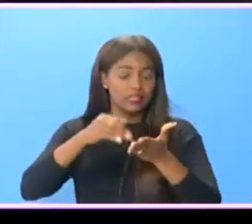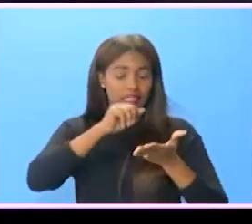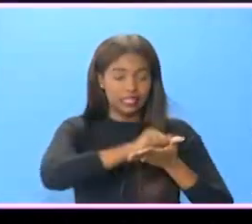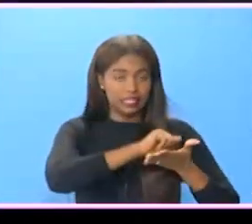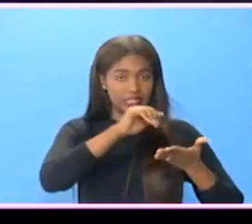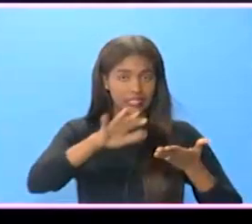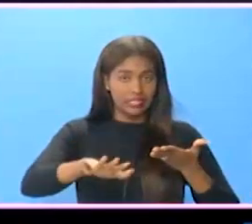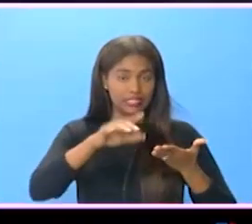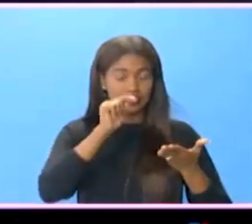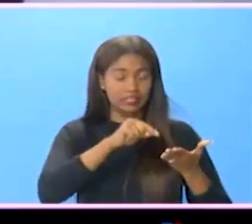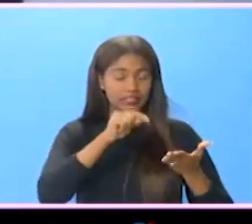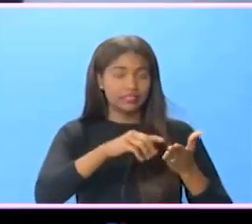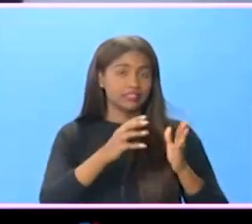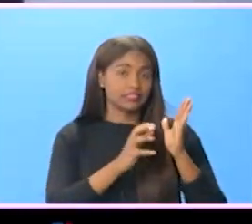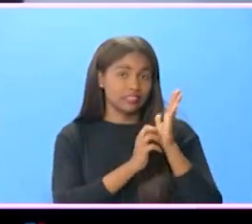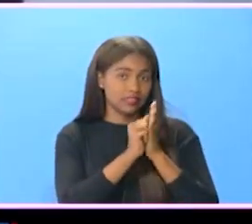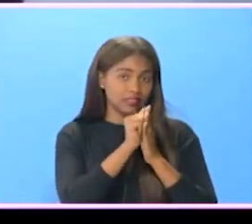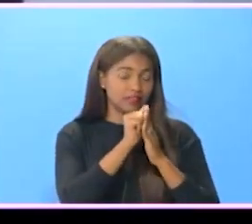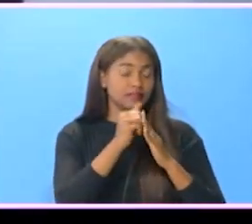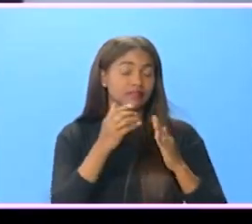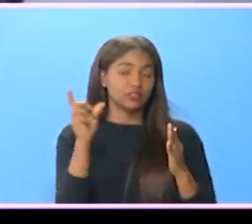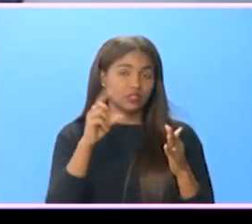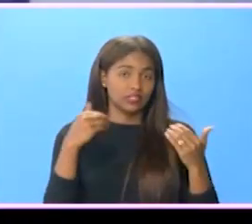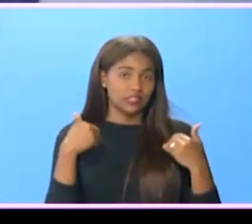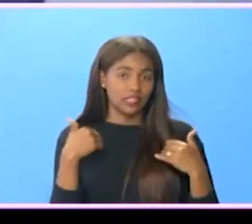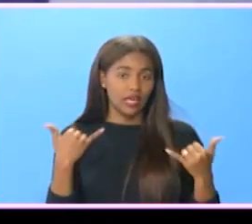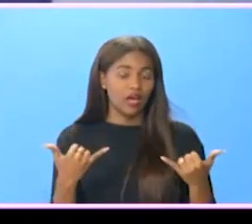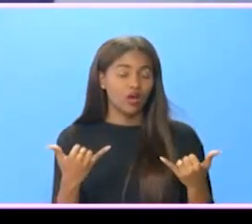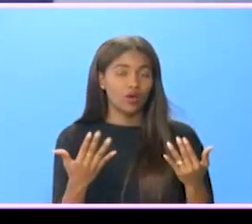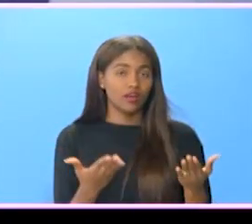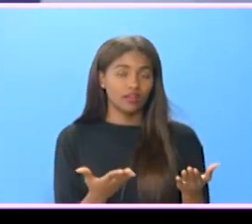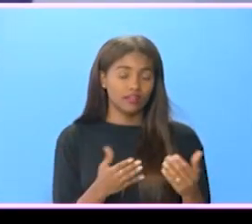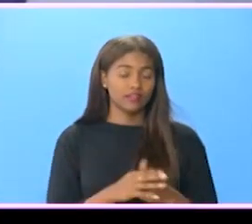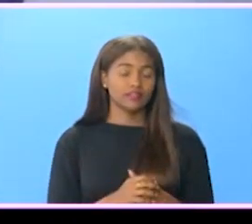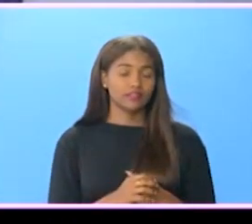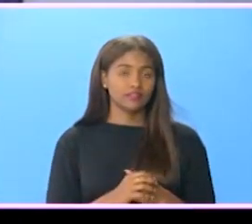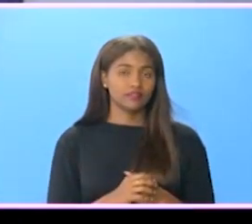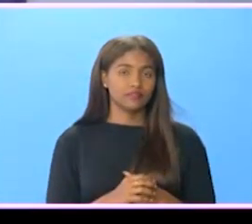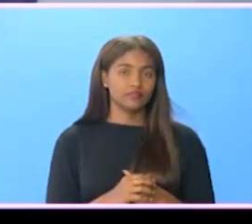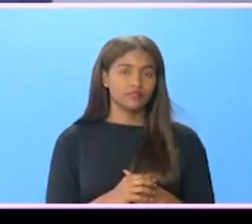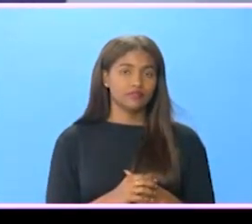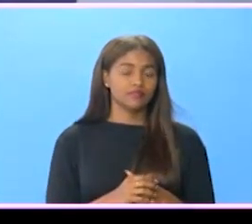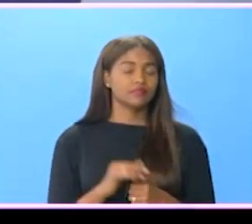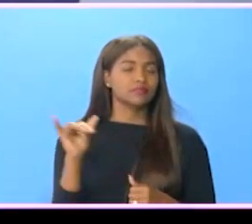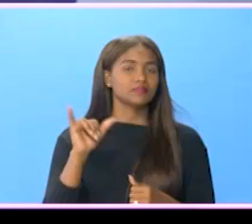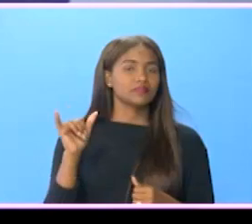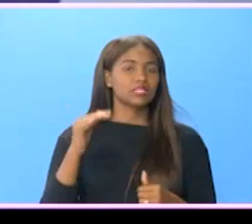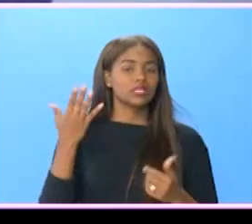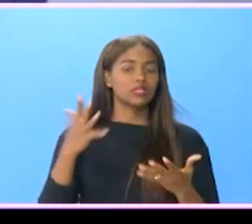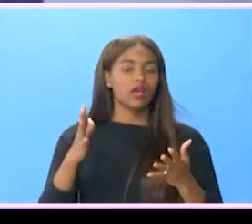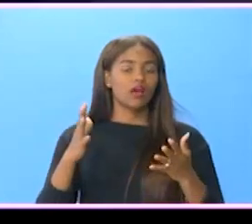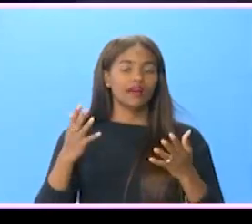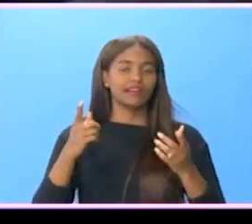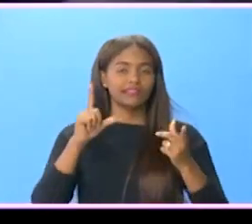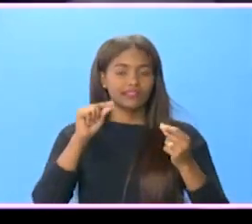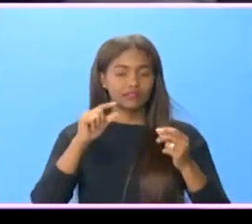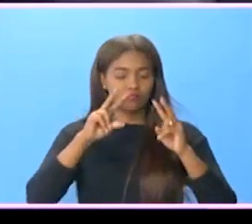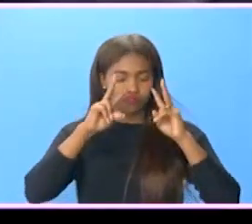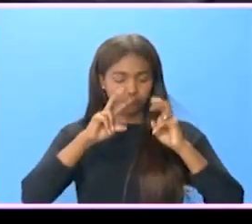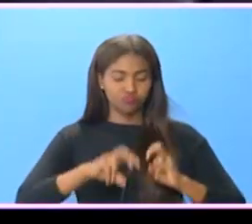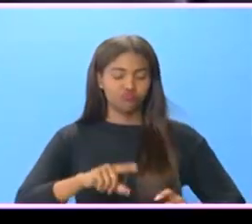extirpa lo que es la zona donde tiene la presencia de cáncer y se hace una reconstrucción inmediata.